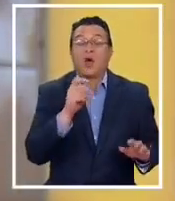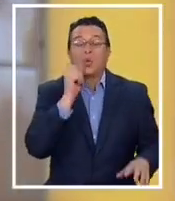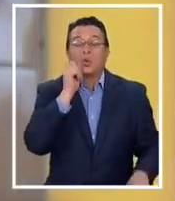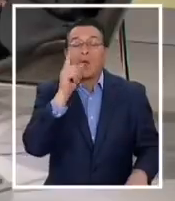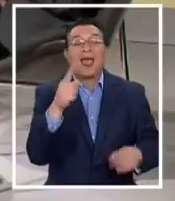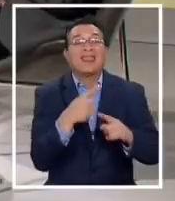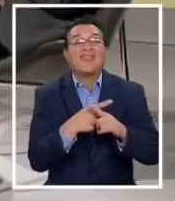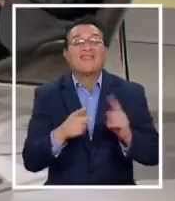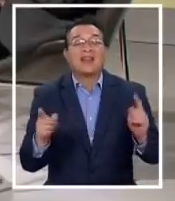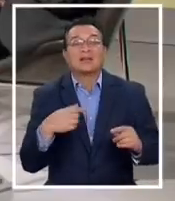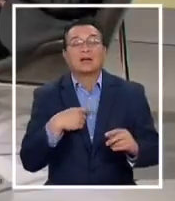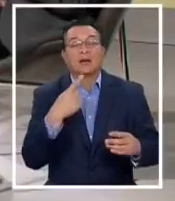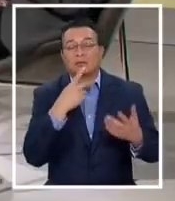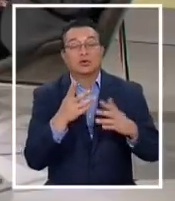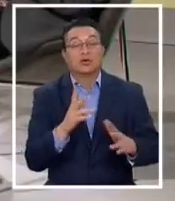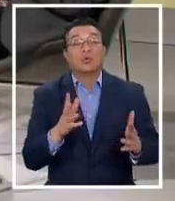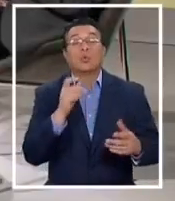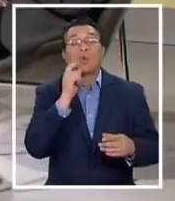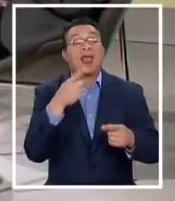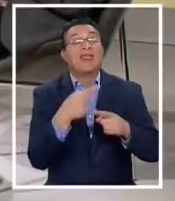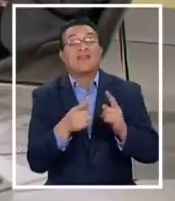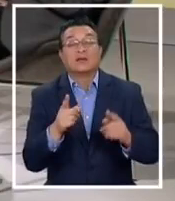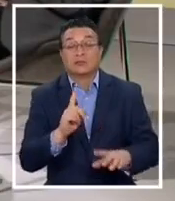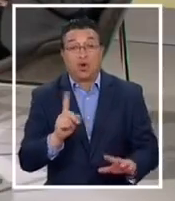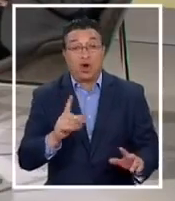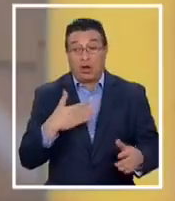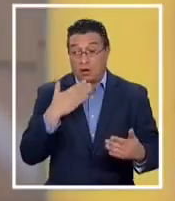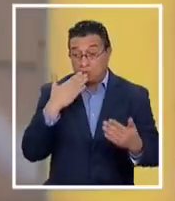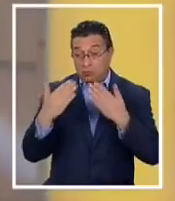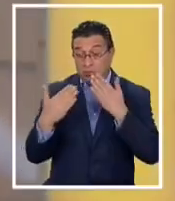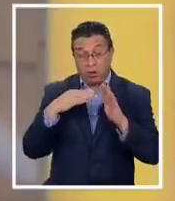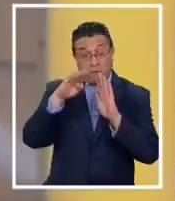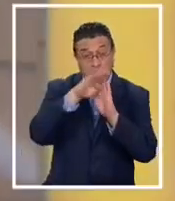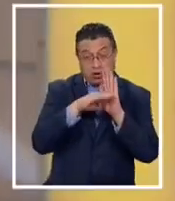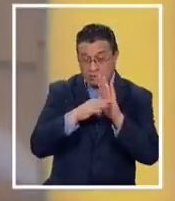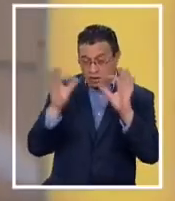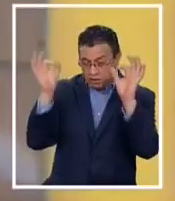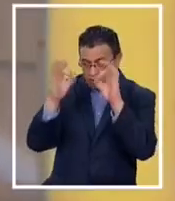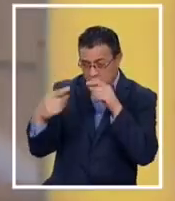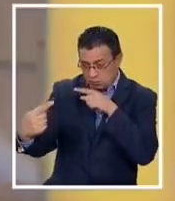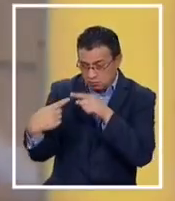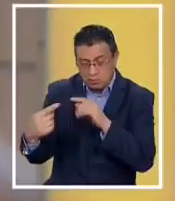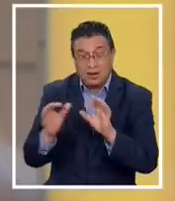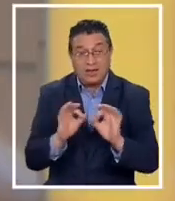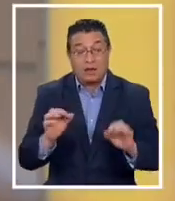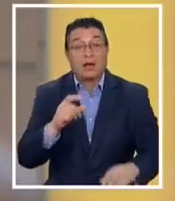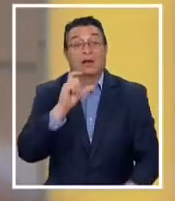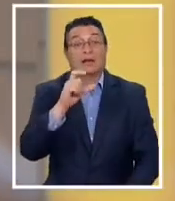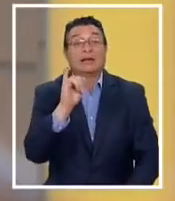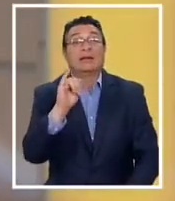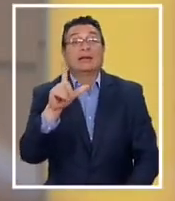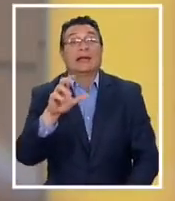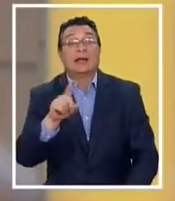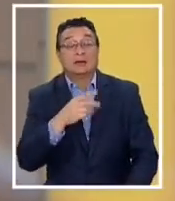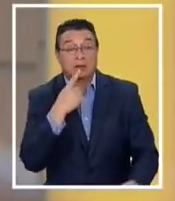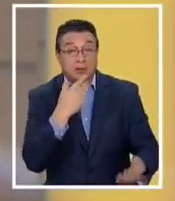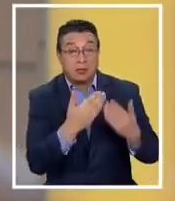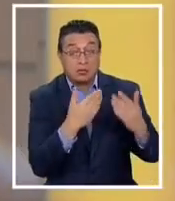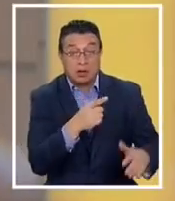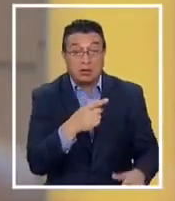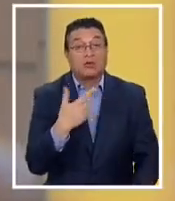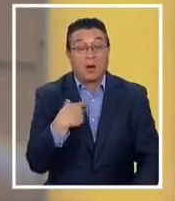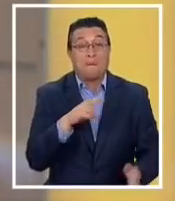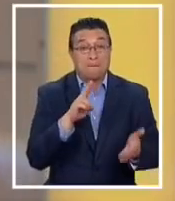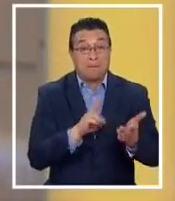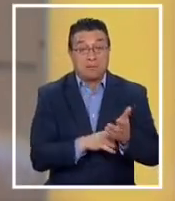persona se está viendo en su casa vamos conversaba y los diferencia no hemos conversado los programas en detalles como para conocer las diferencias con el ágil es como para